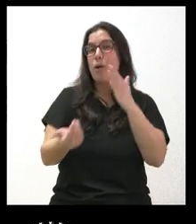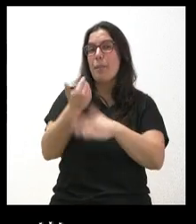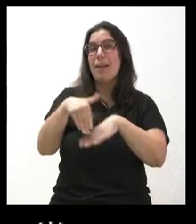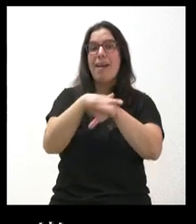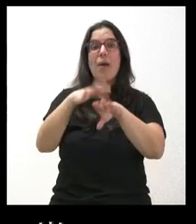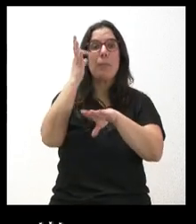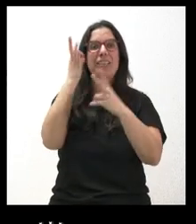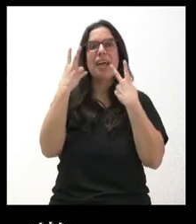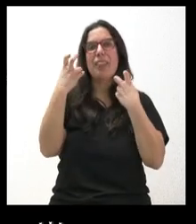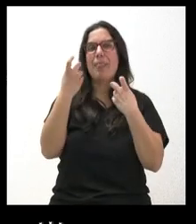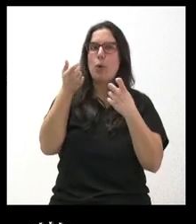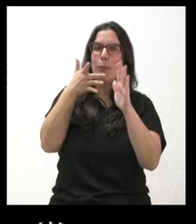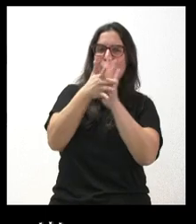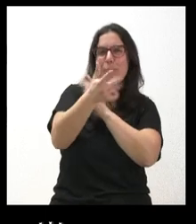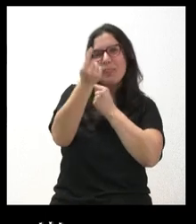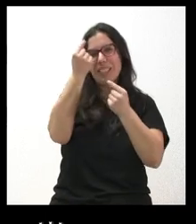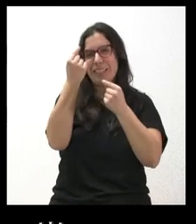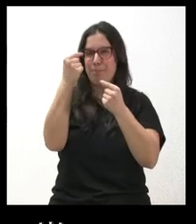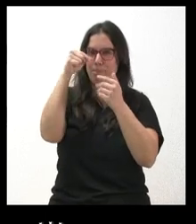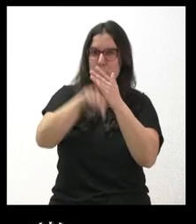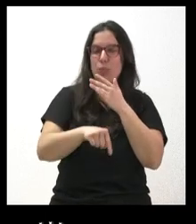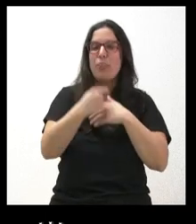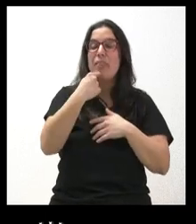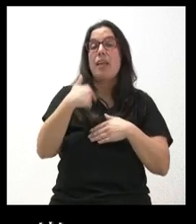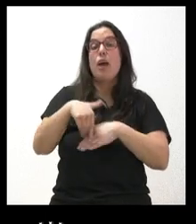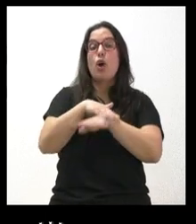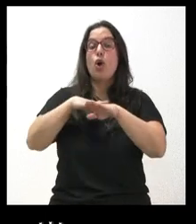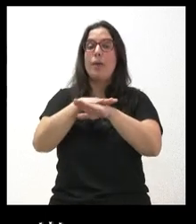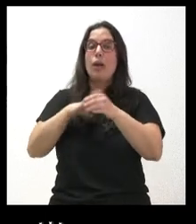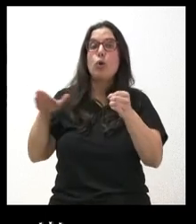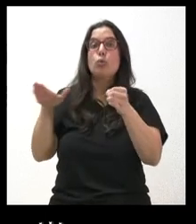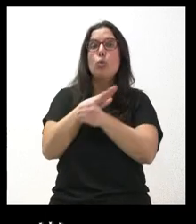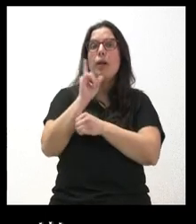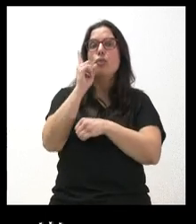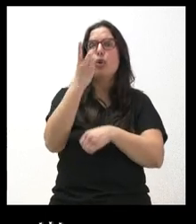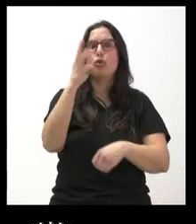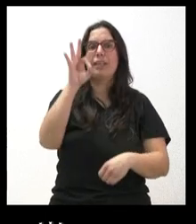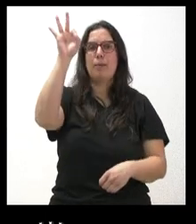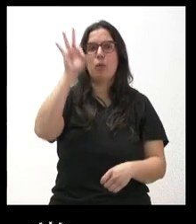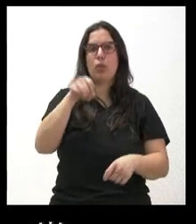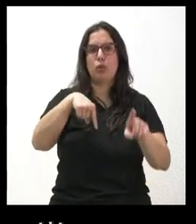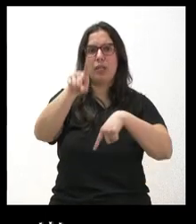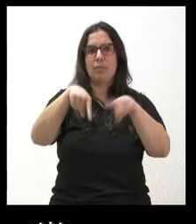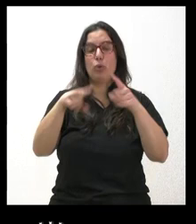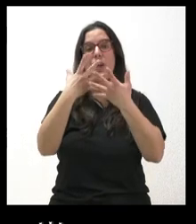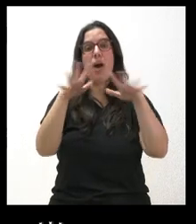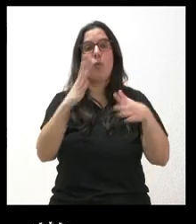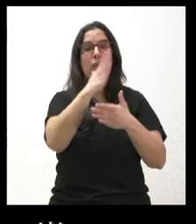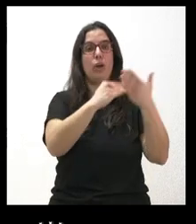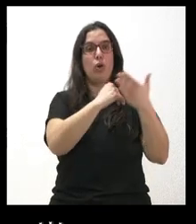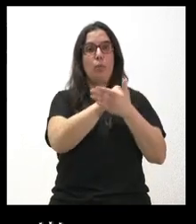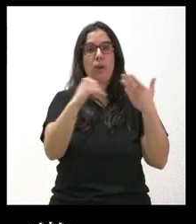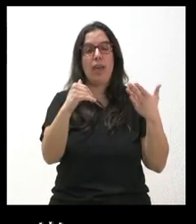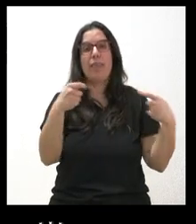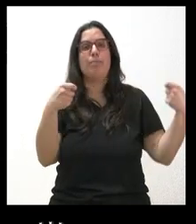Hacienda ha matizado y y ha dicho que el gobierno subvencionará el 30% del transporte aunque las comunidades no